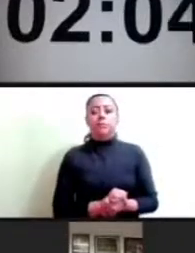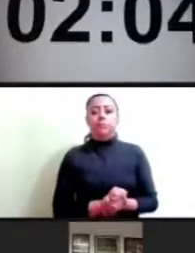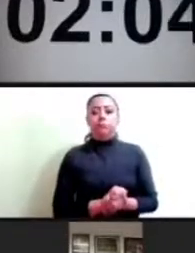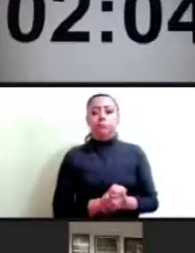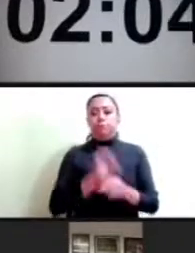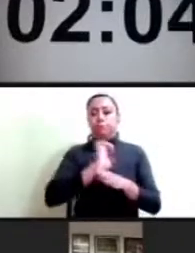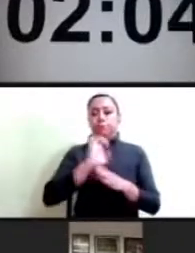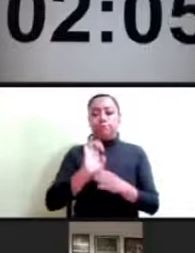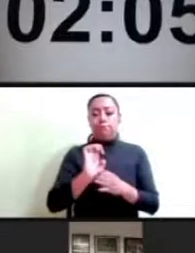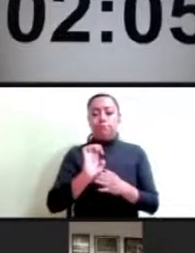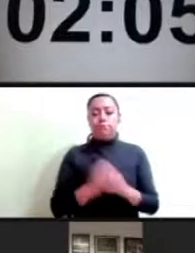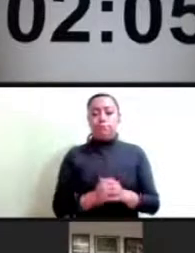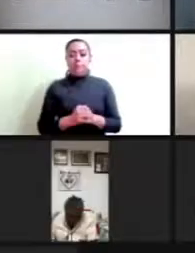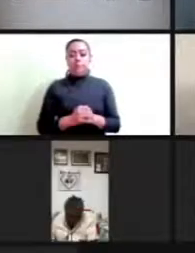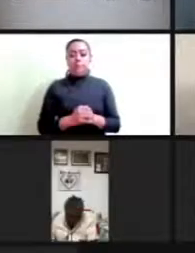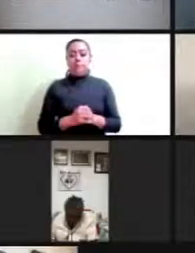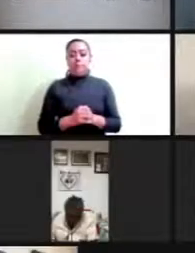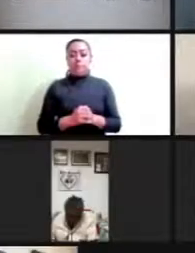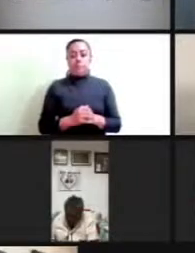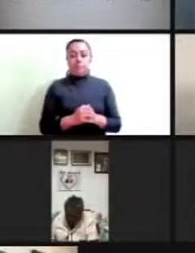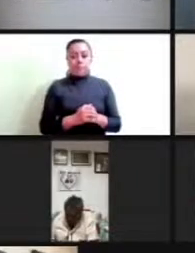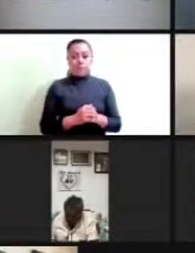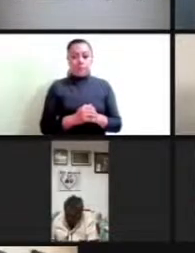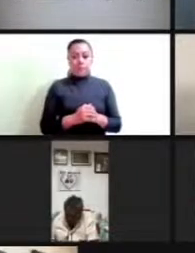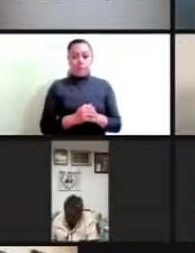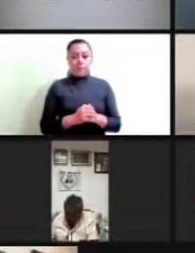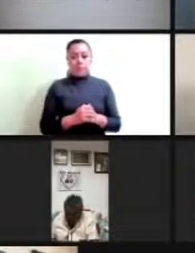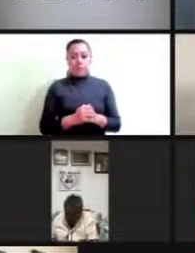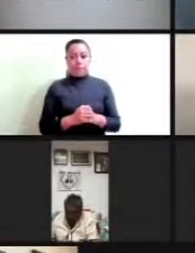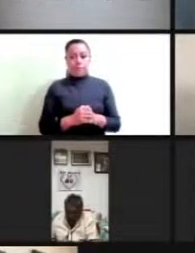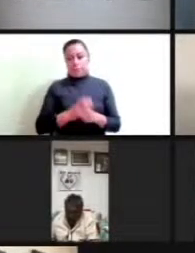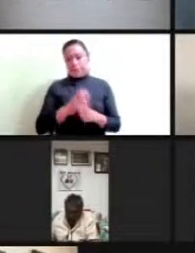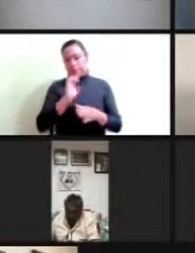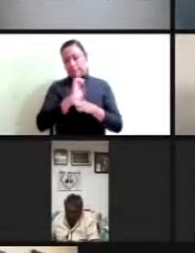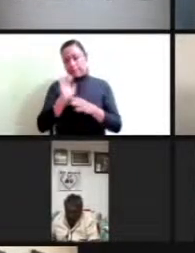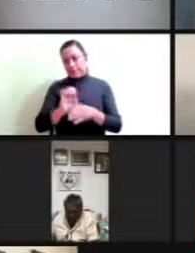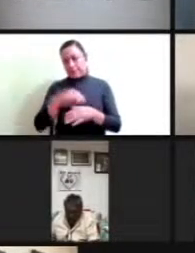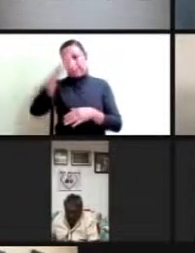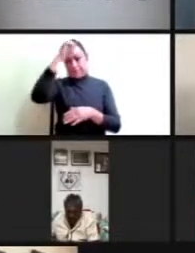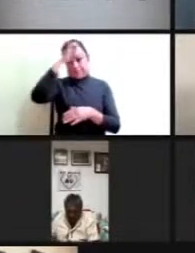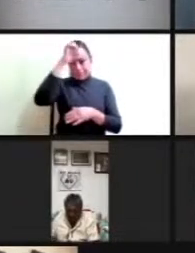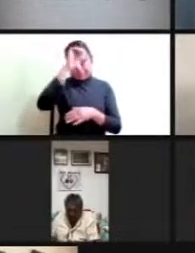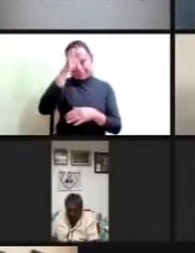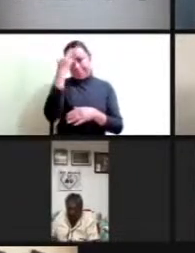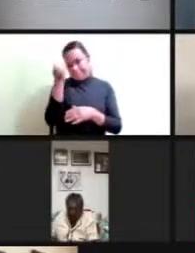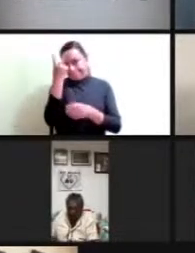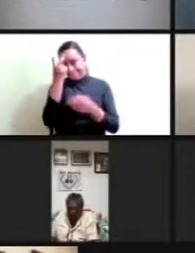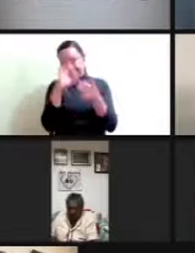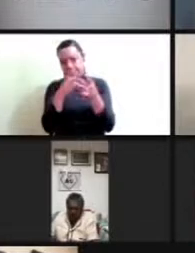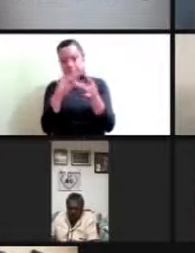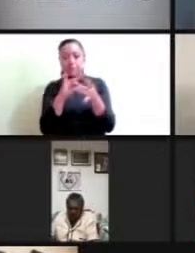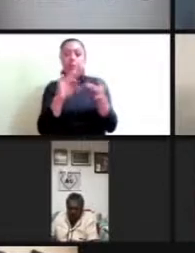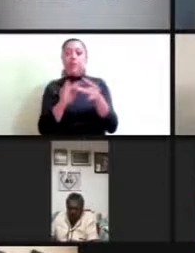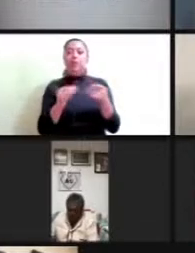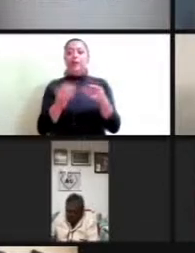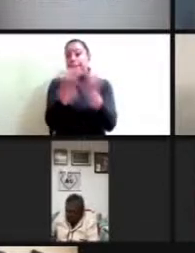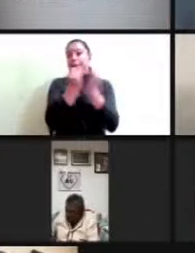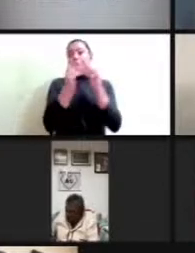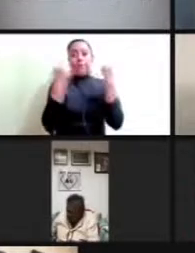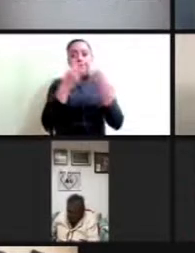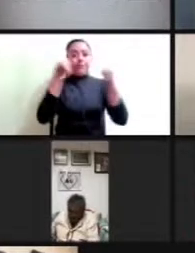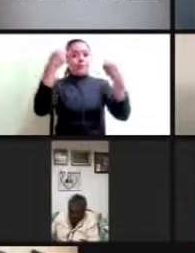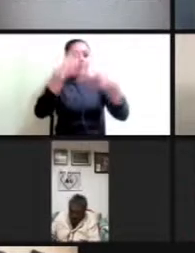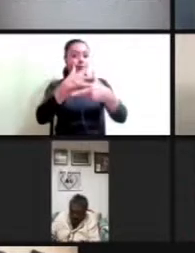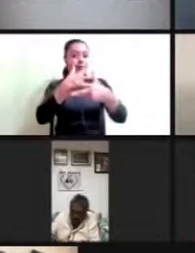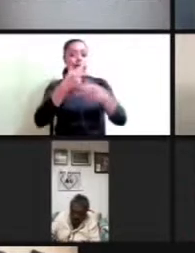En consecuencia viene con ese razonamiento de la experiencia y sobre todo cuando las sesiones virtuales